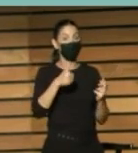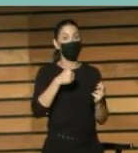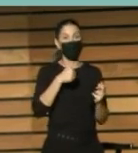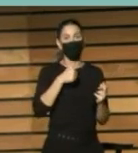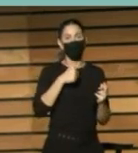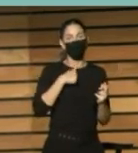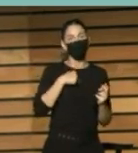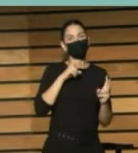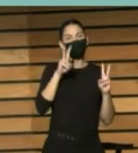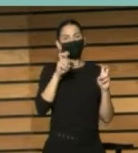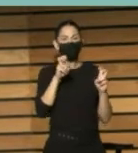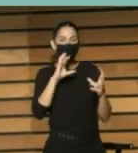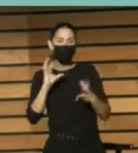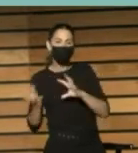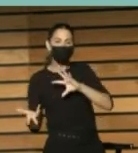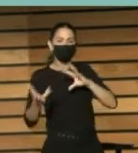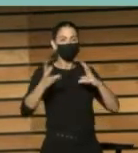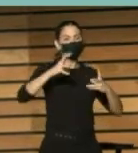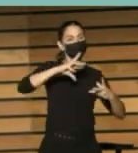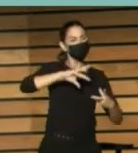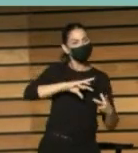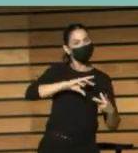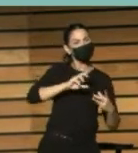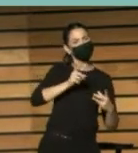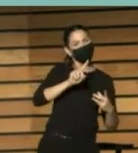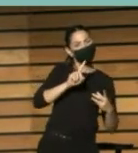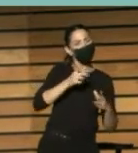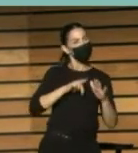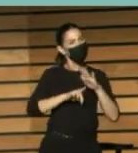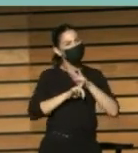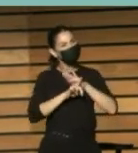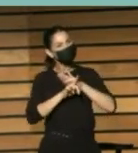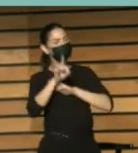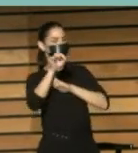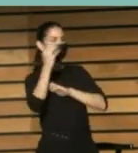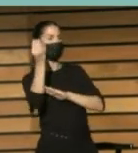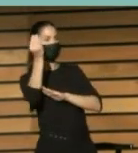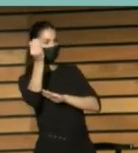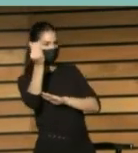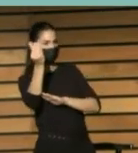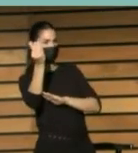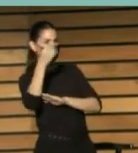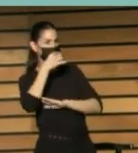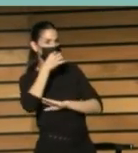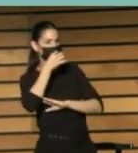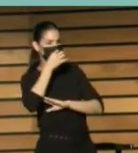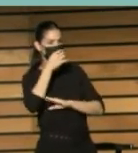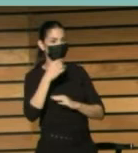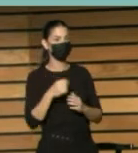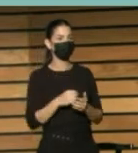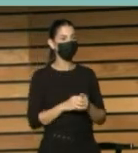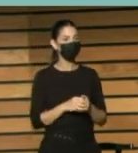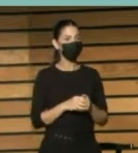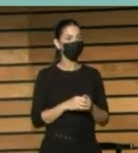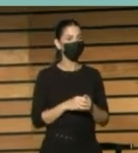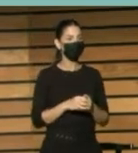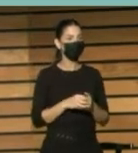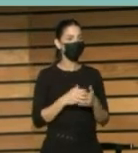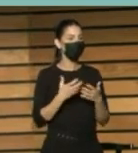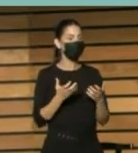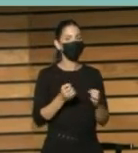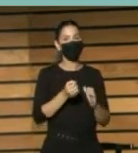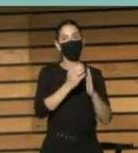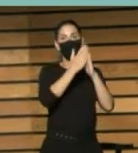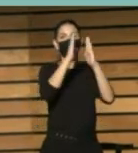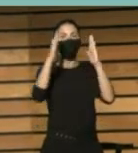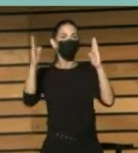paradigma, sino a una evolución de ese paradigma en el que estamos. Bibliotecas